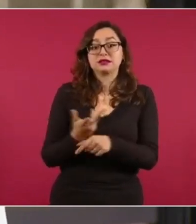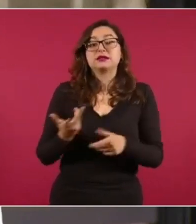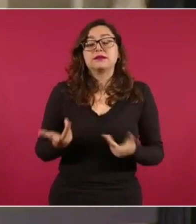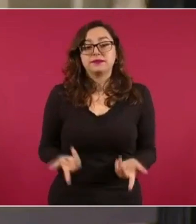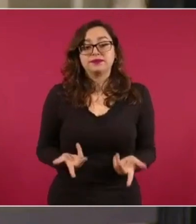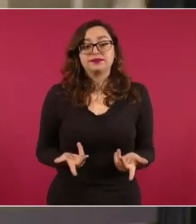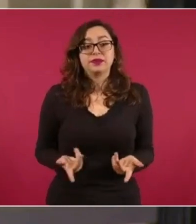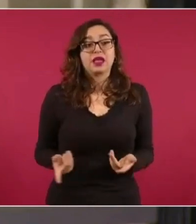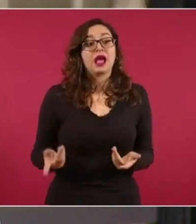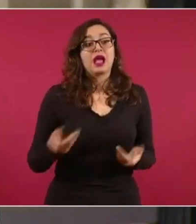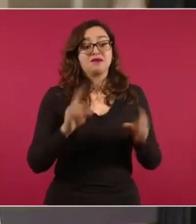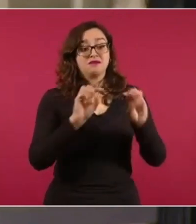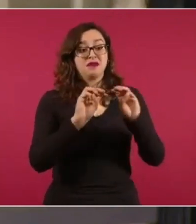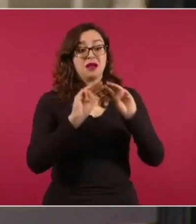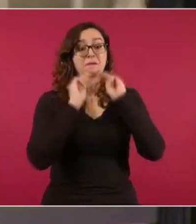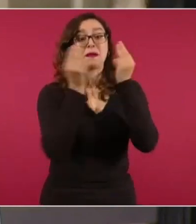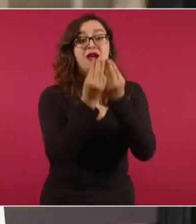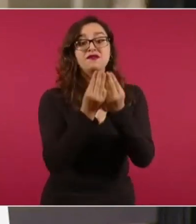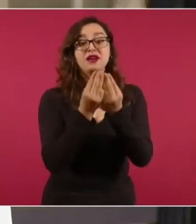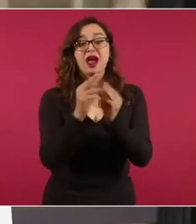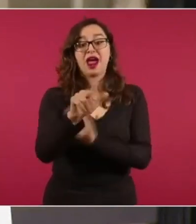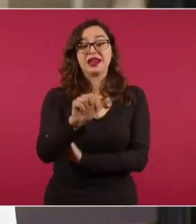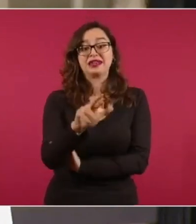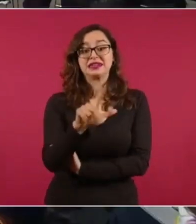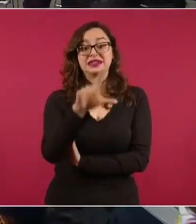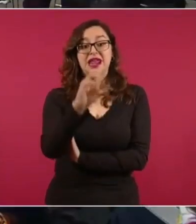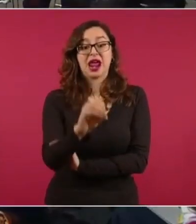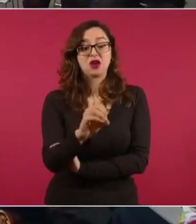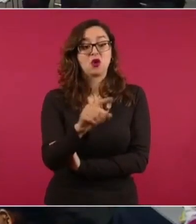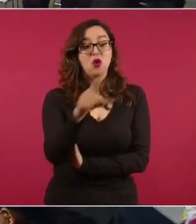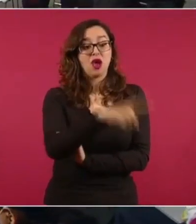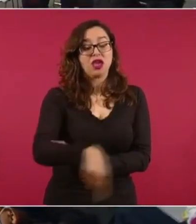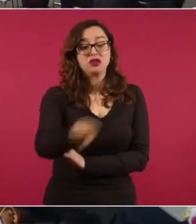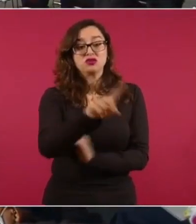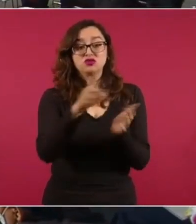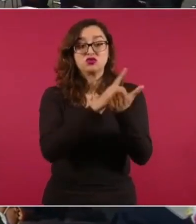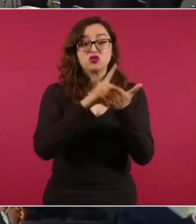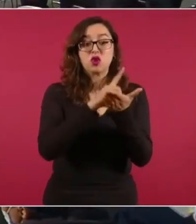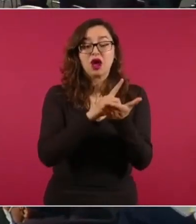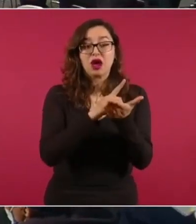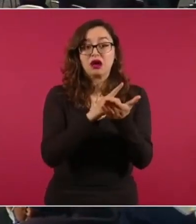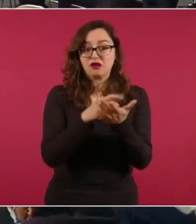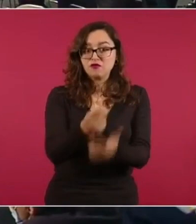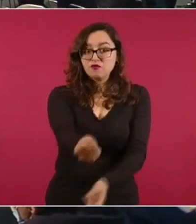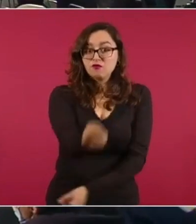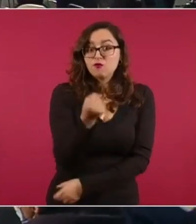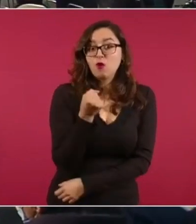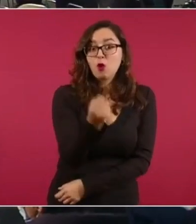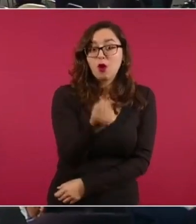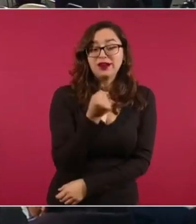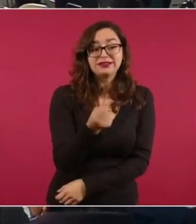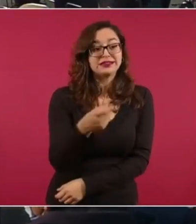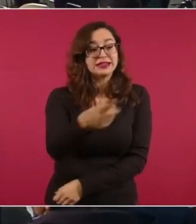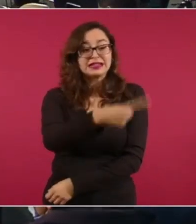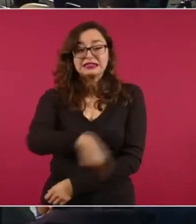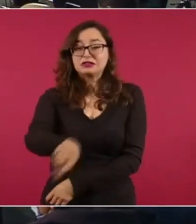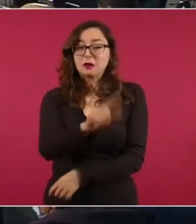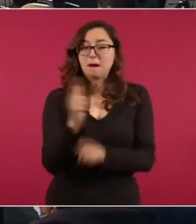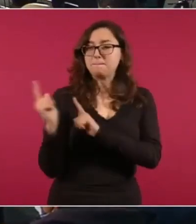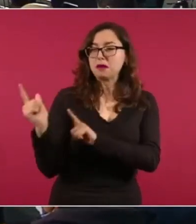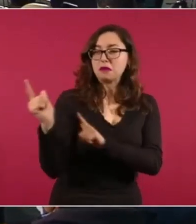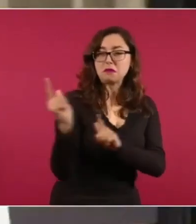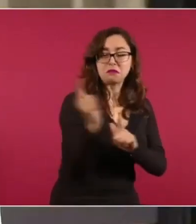cuasi militar que pone en riesgo al Estado y a las instituciones públicas. Le pido, presidente, como